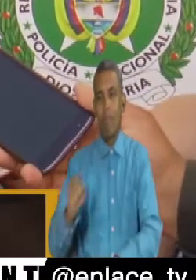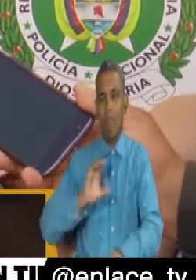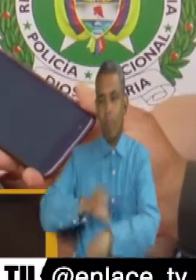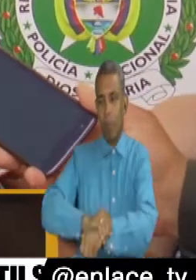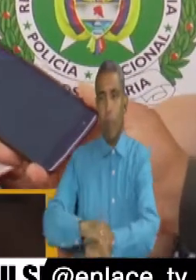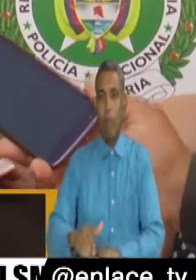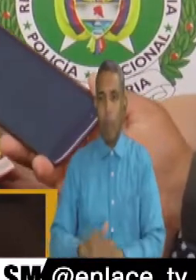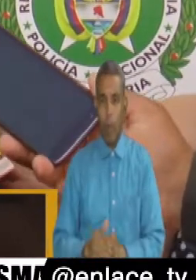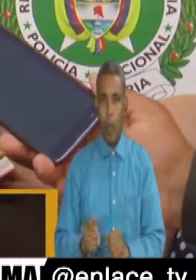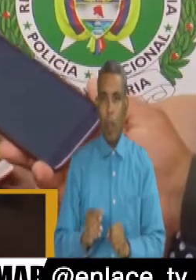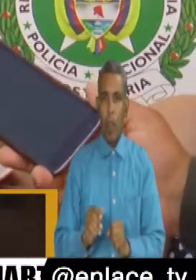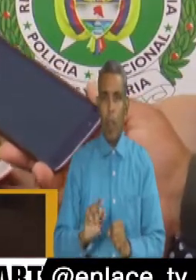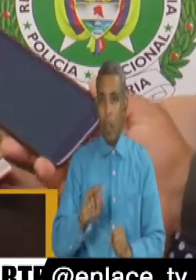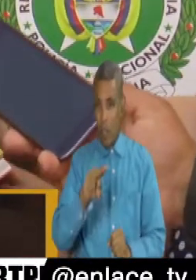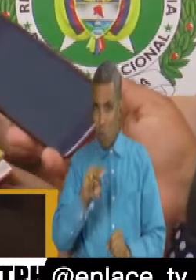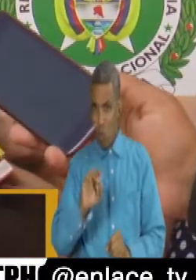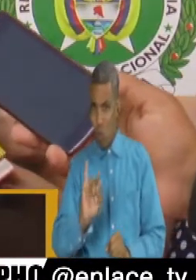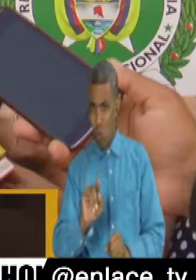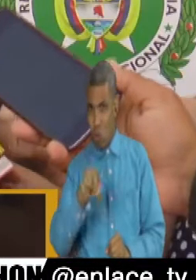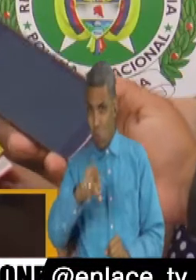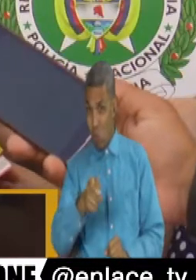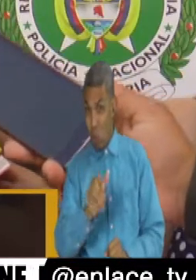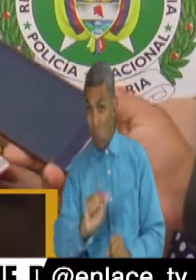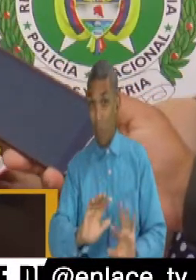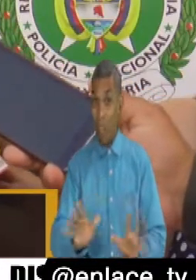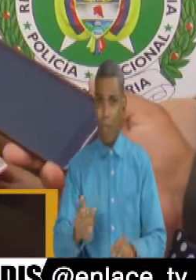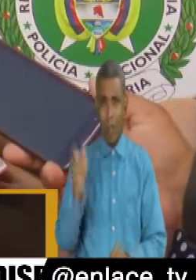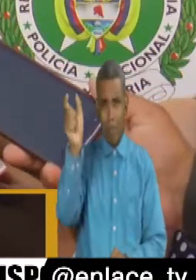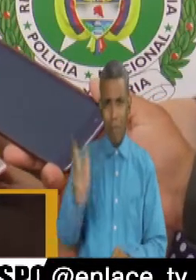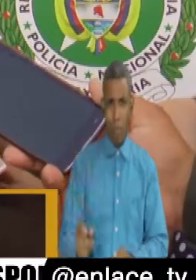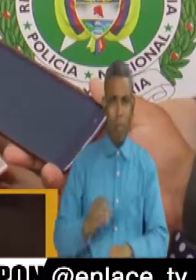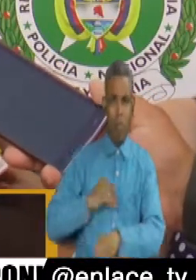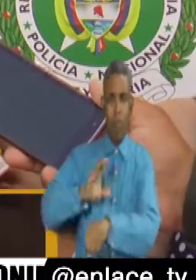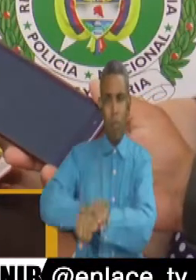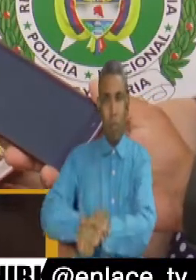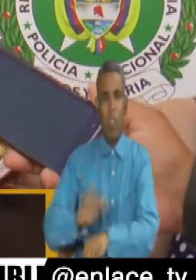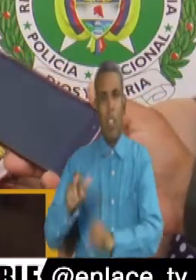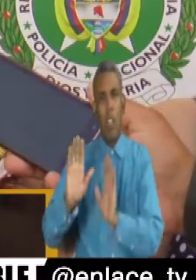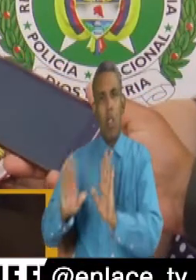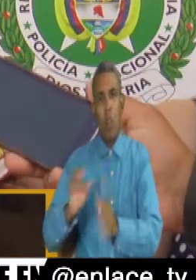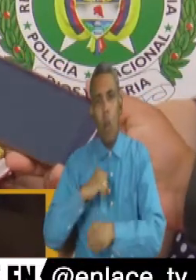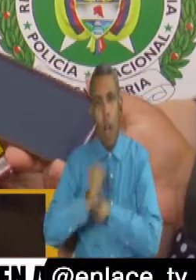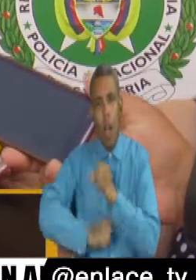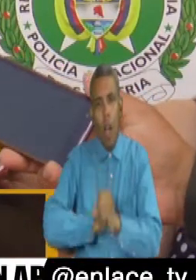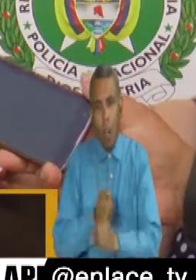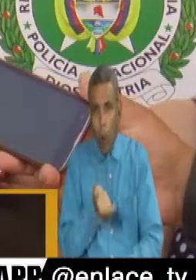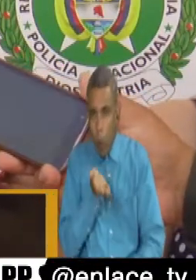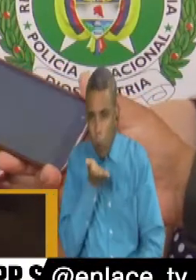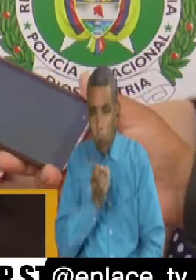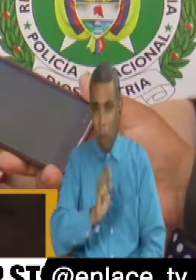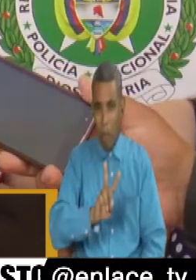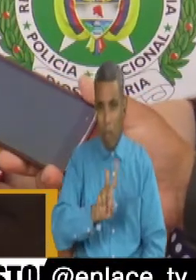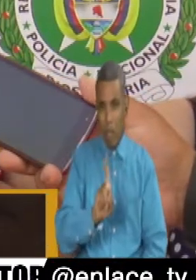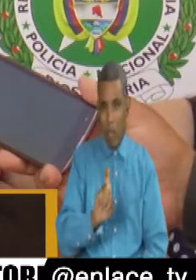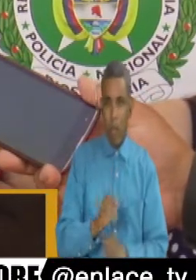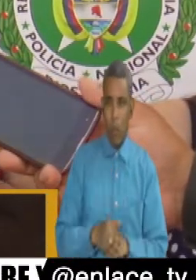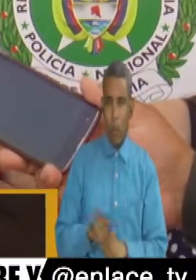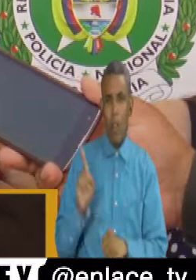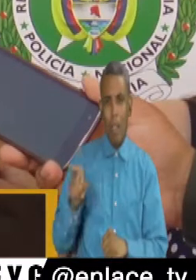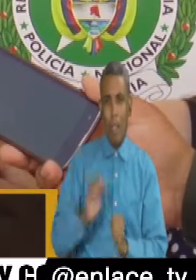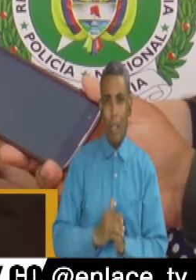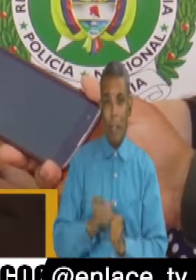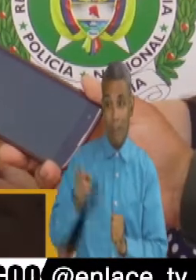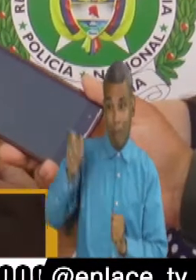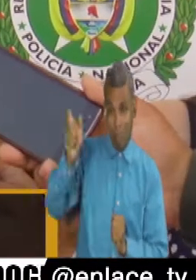Golfo, alias Zunga. Este delincuente tiene aproximadamente 26 años de edad, coordinaba las acciones delictivas